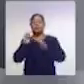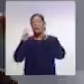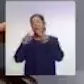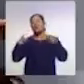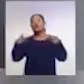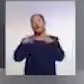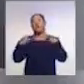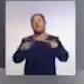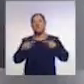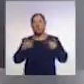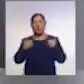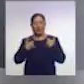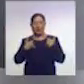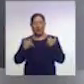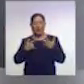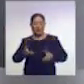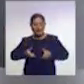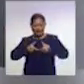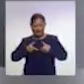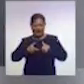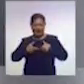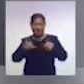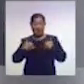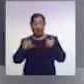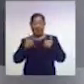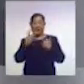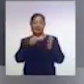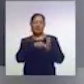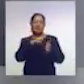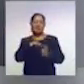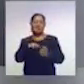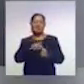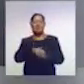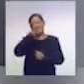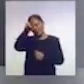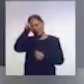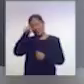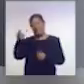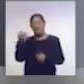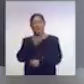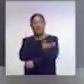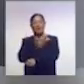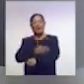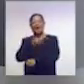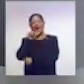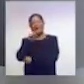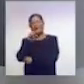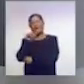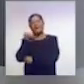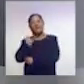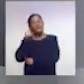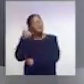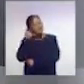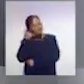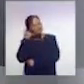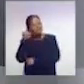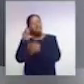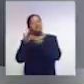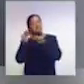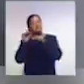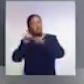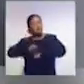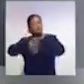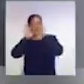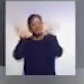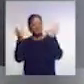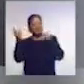con medallistas de la Olimpiada Nacional Juvenil 2019 y nuestro compañero Adán Morales, vía telefónica, nos tiene los detalles de